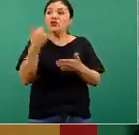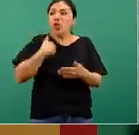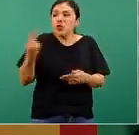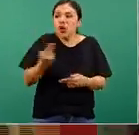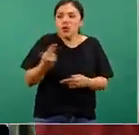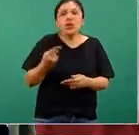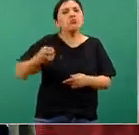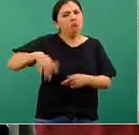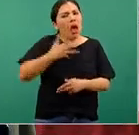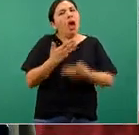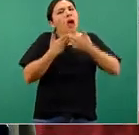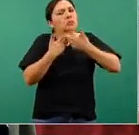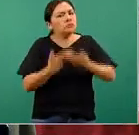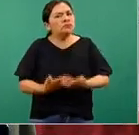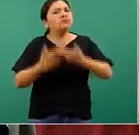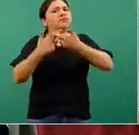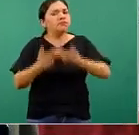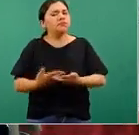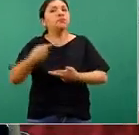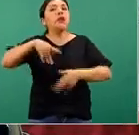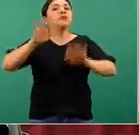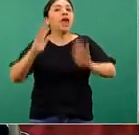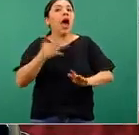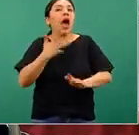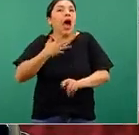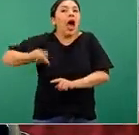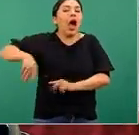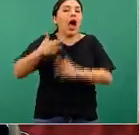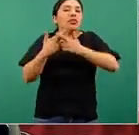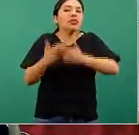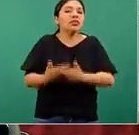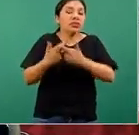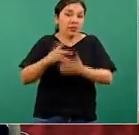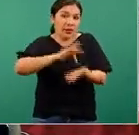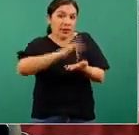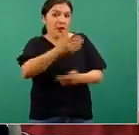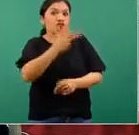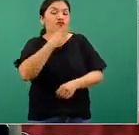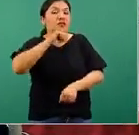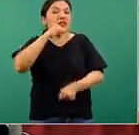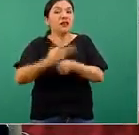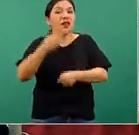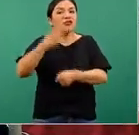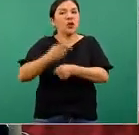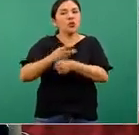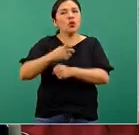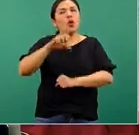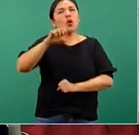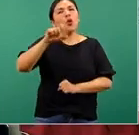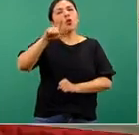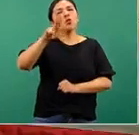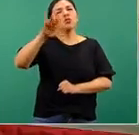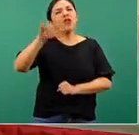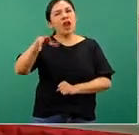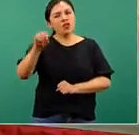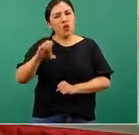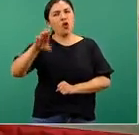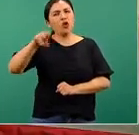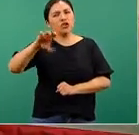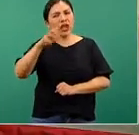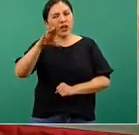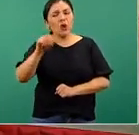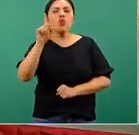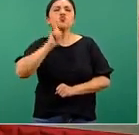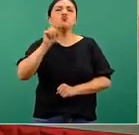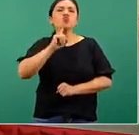necesitado utilizar, pero ya la tenemos. Y agradecemos al subsecretario Luciano Concheiro, desde luego a la secretaria Delfina Gómez y